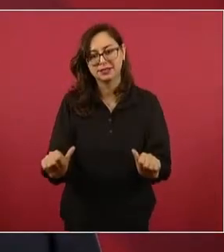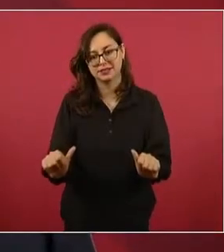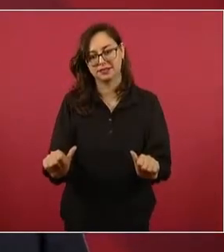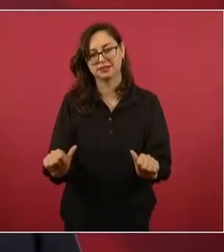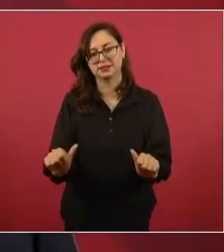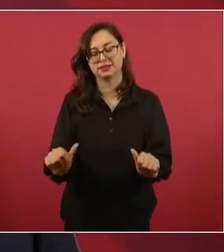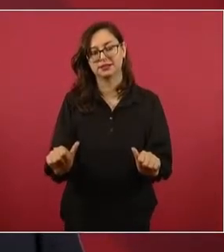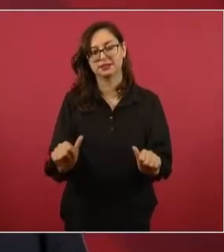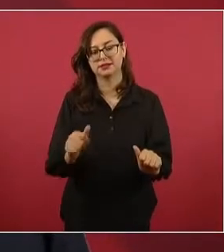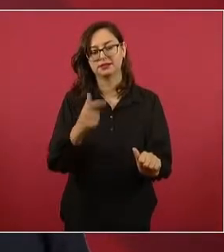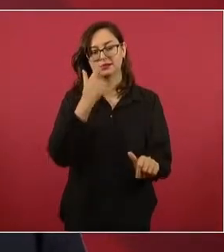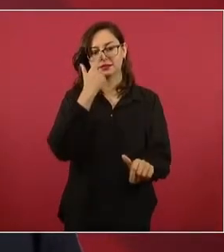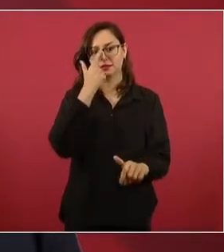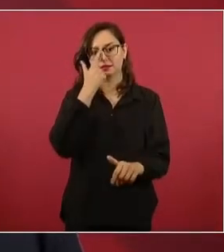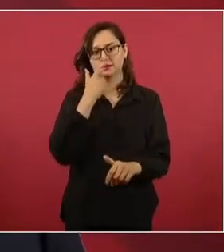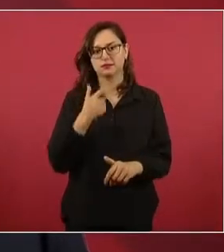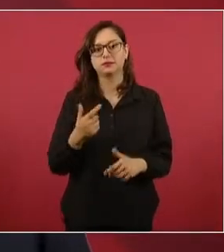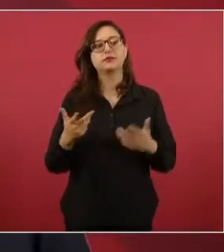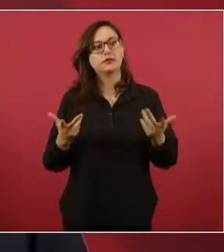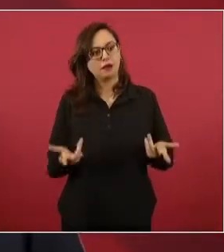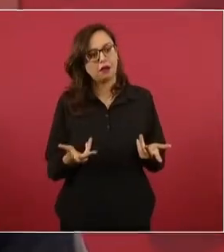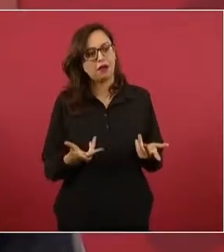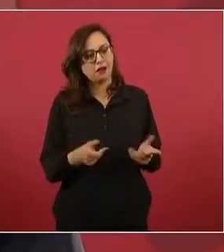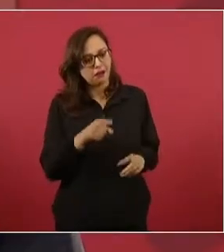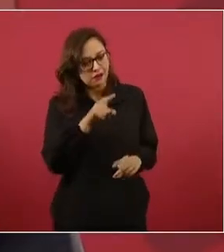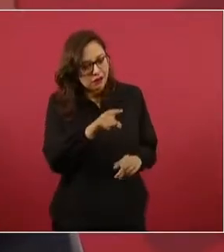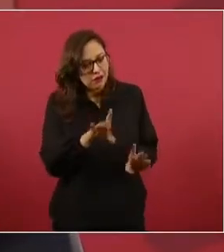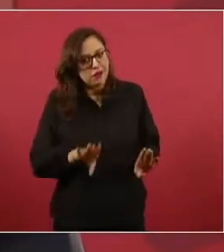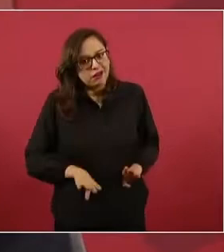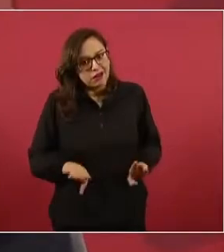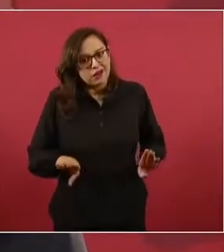Es otro tono.